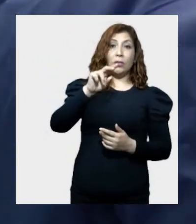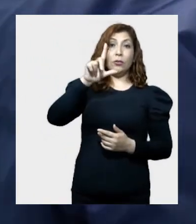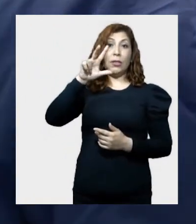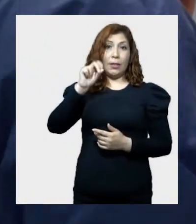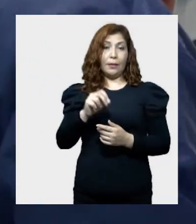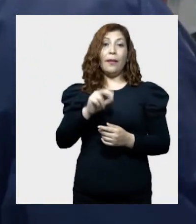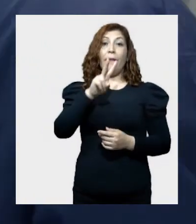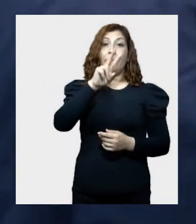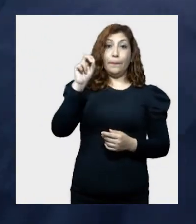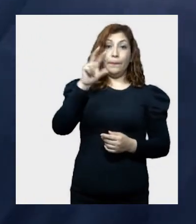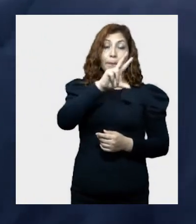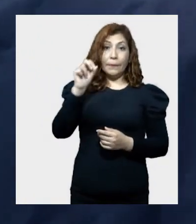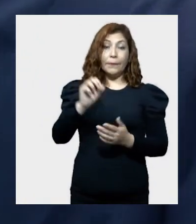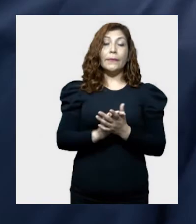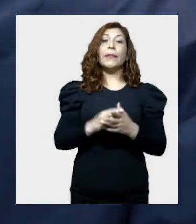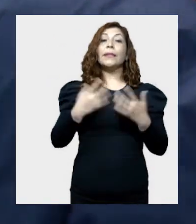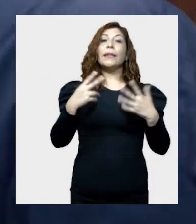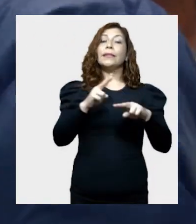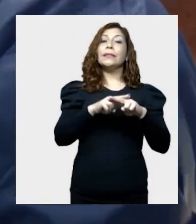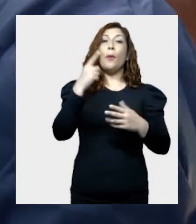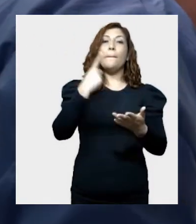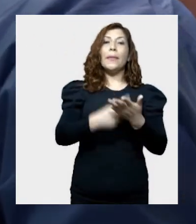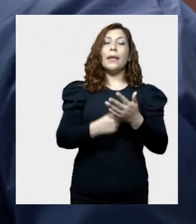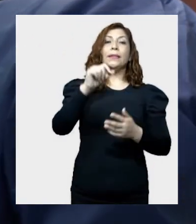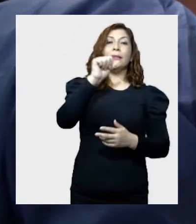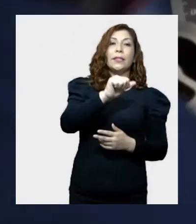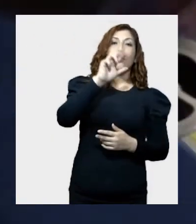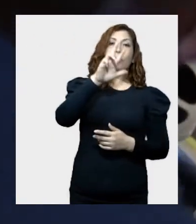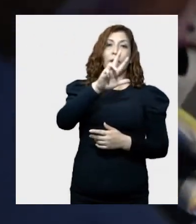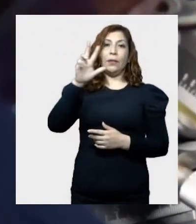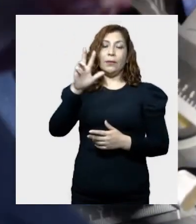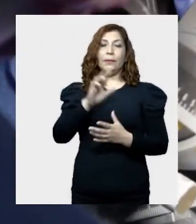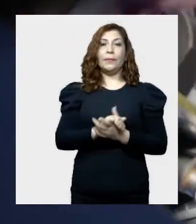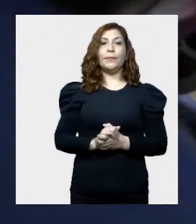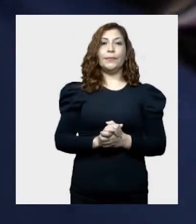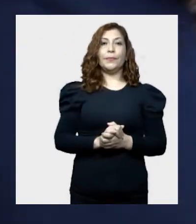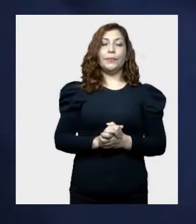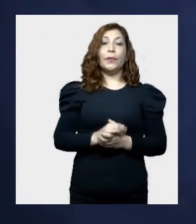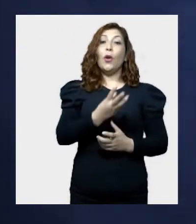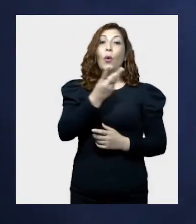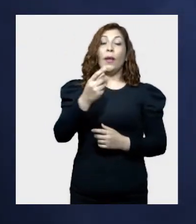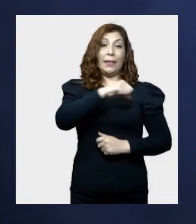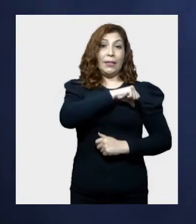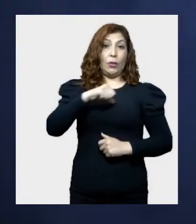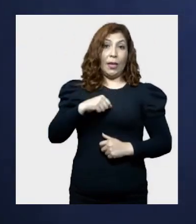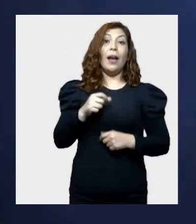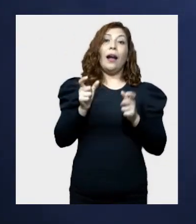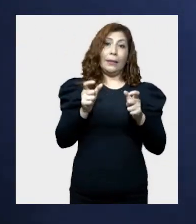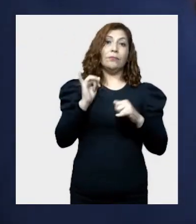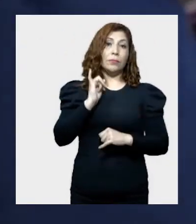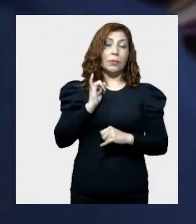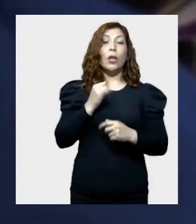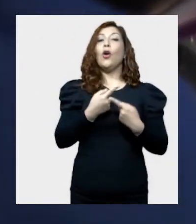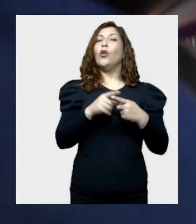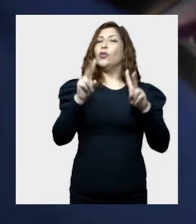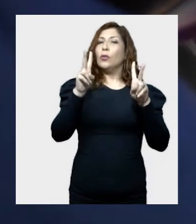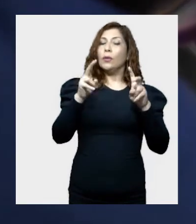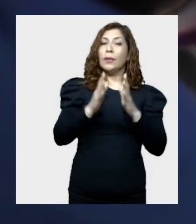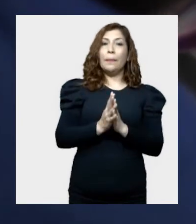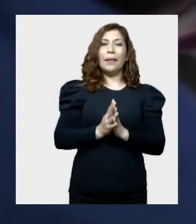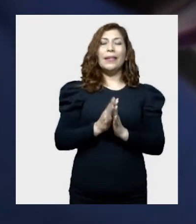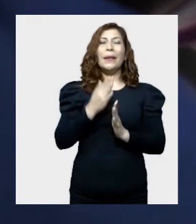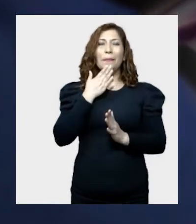y en 2020 concretamos 1.699. En cuanto a las cirugías oncológicas, otro tema de